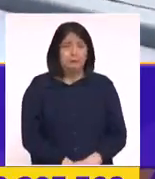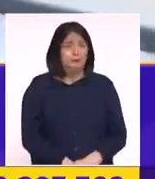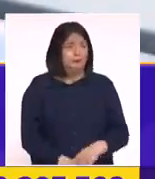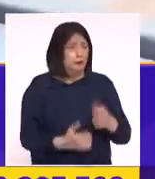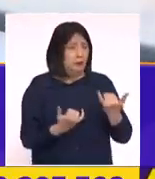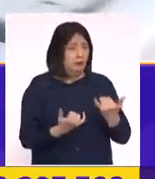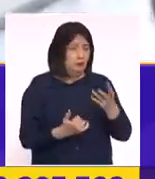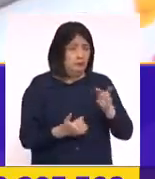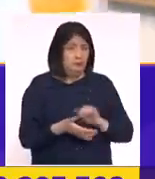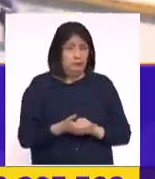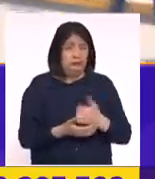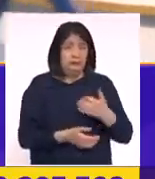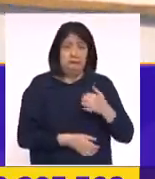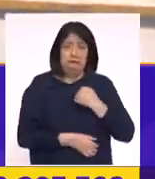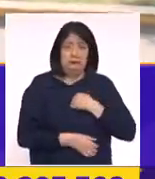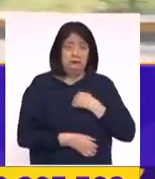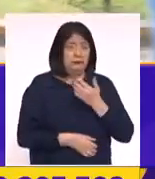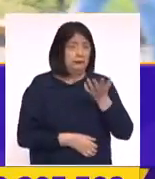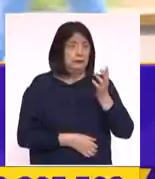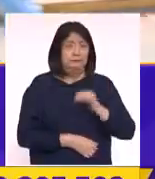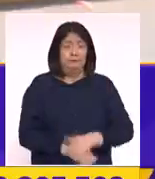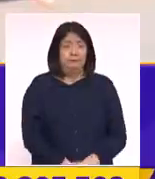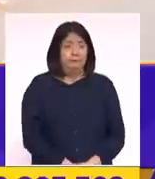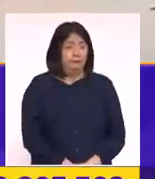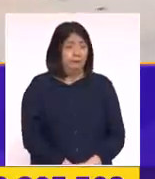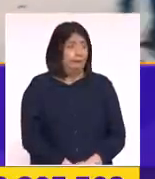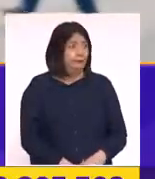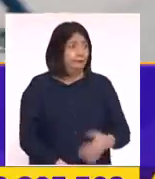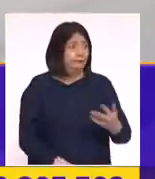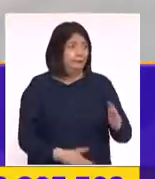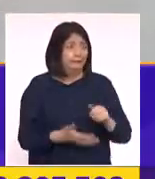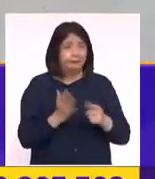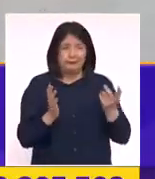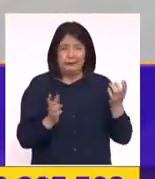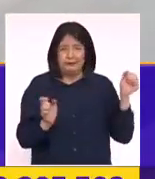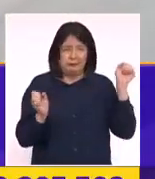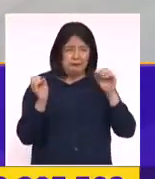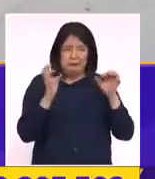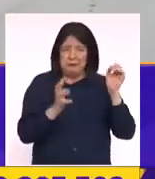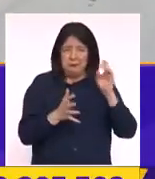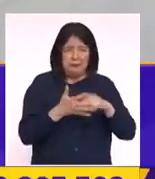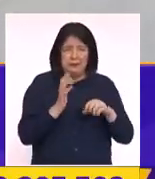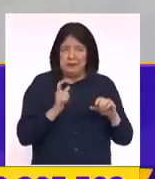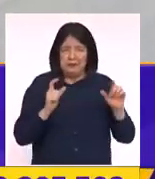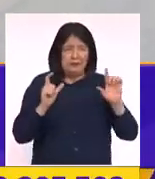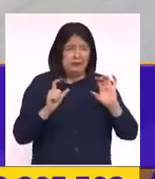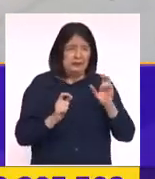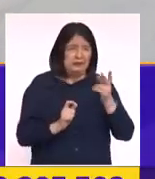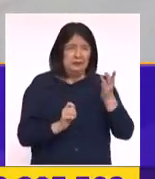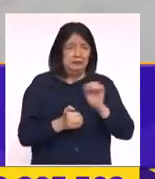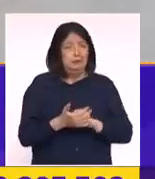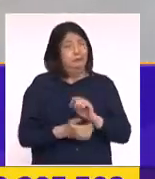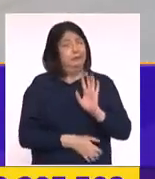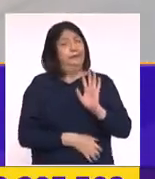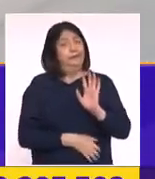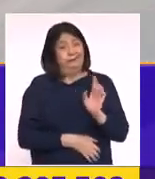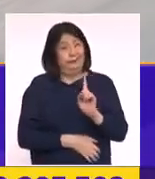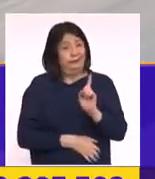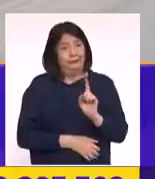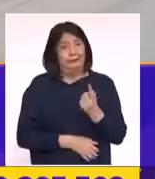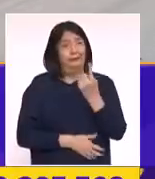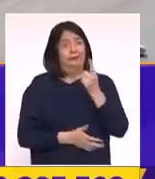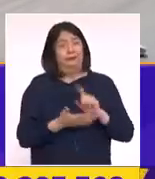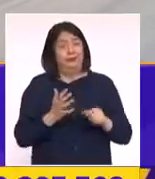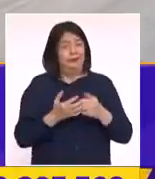Estamos ahí. Oh, lamentable, entre lamentable la el ataque a la prensa de esa manera, Fátima. Estamos completamente... Mira, no es la primera vez que vemos en